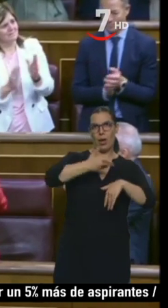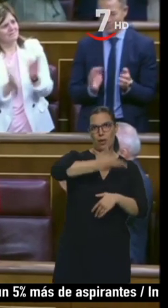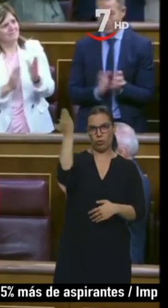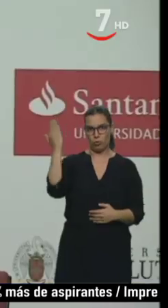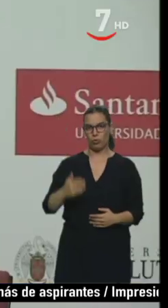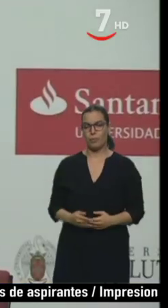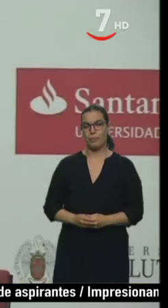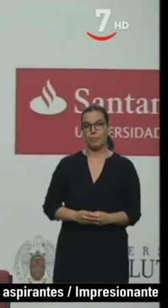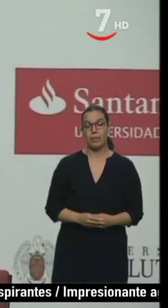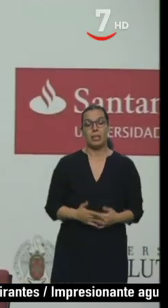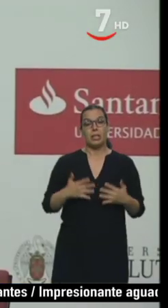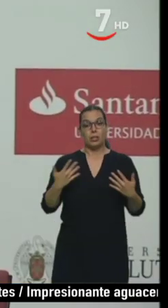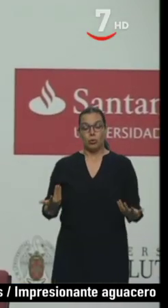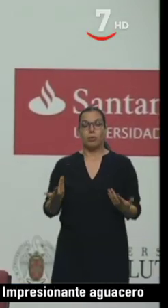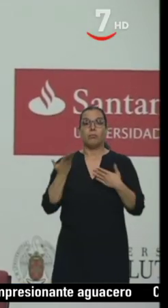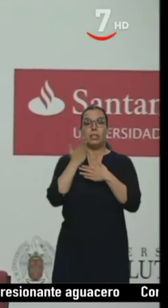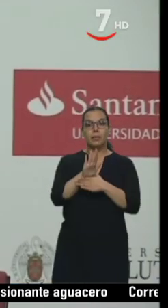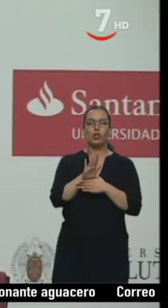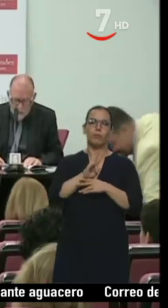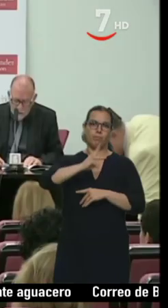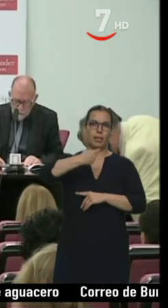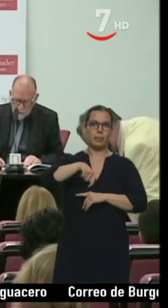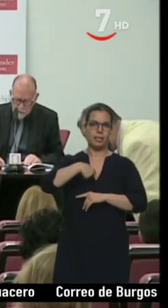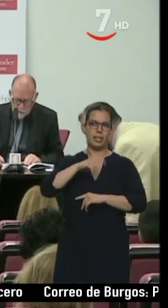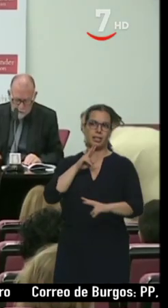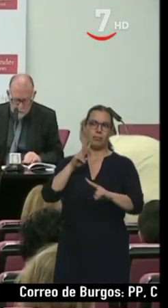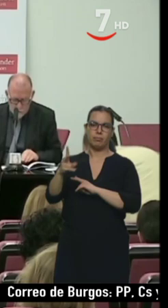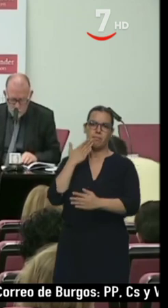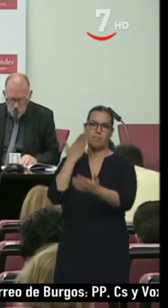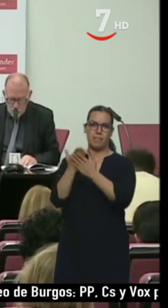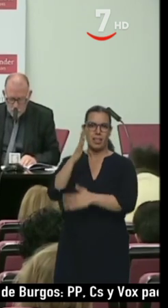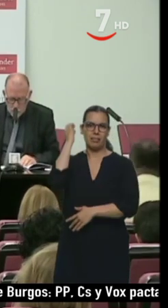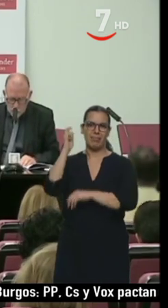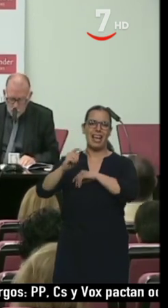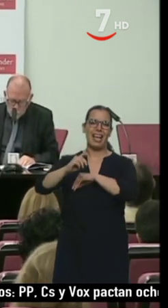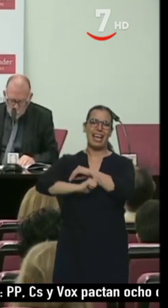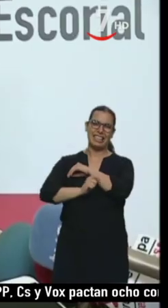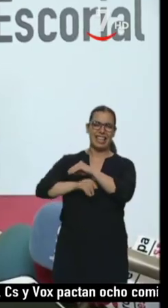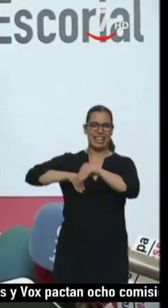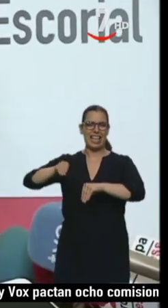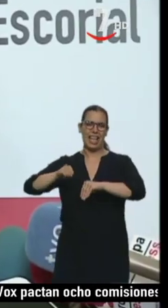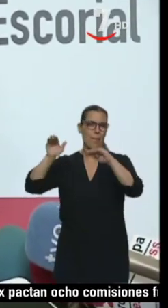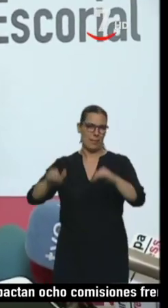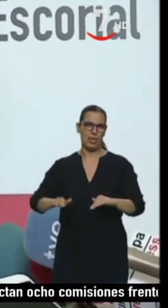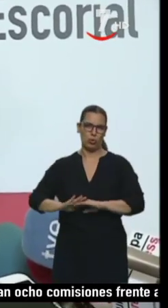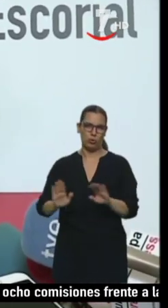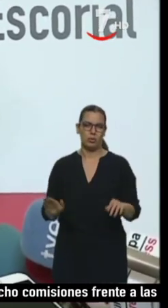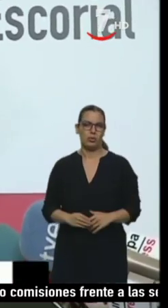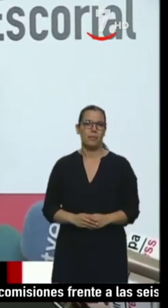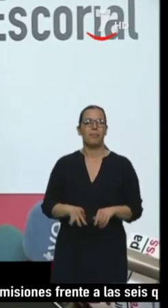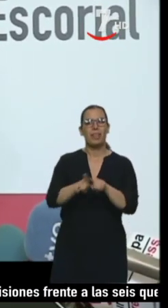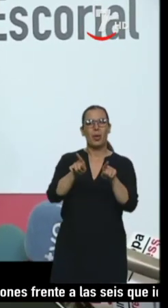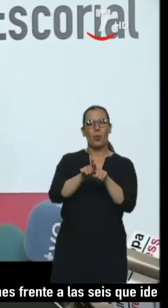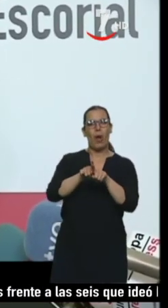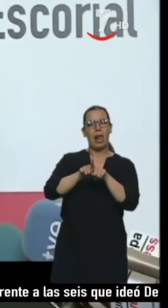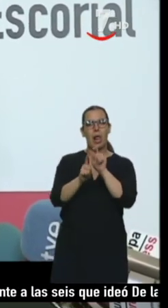investidura. Ante este planteamiento, la vicepresidenta le pide a Iglesias menos estrategia en las negociaciones. No pasa por táctica,